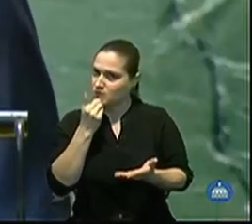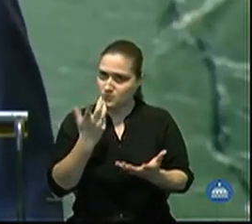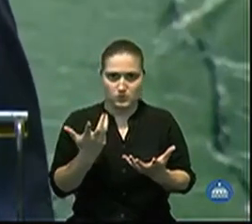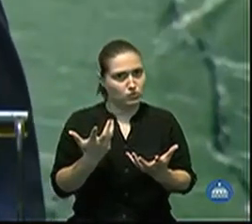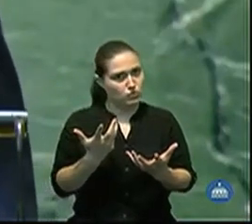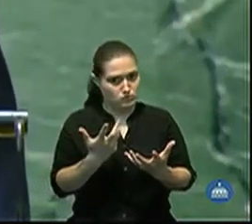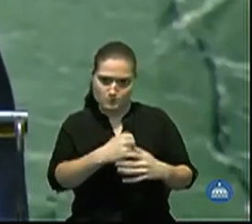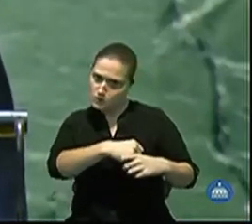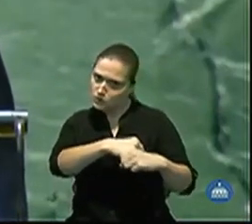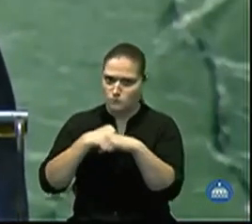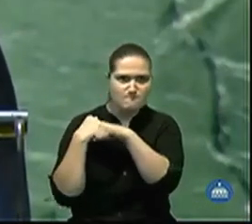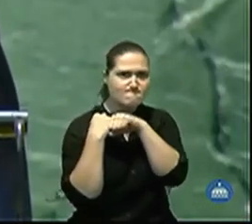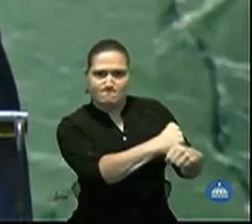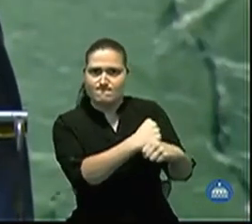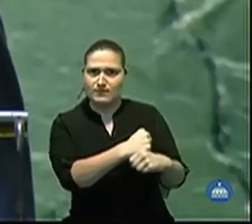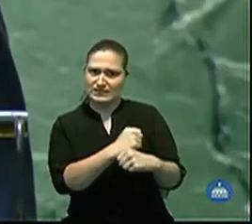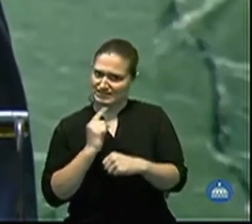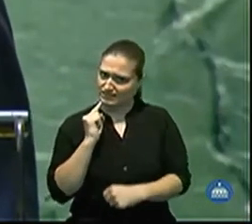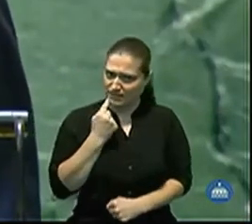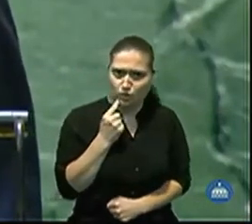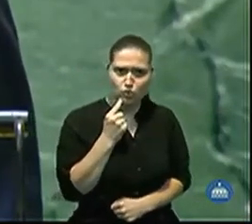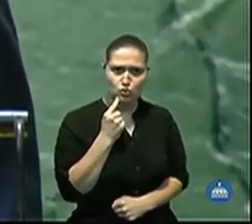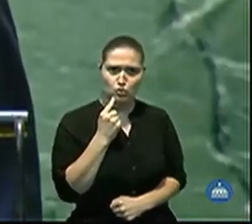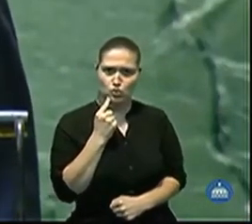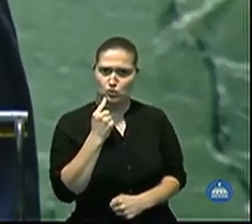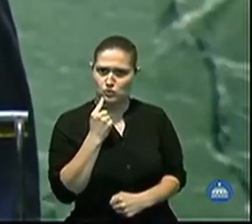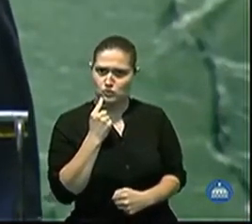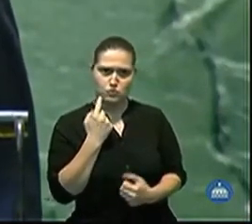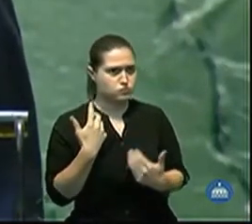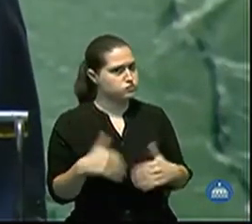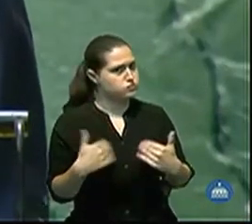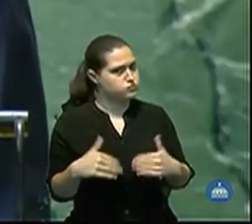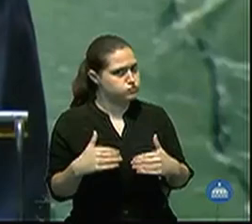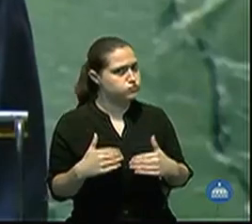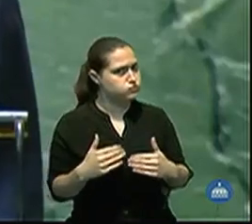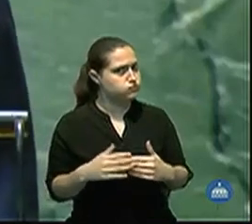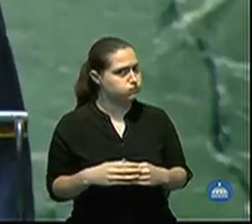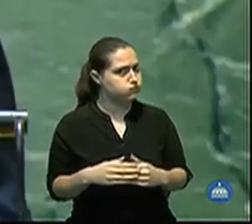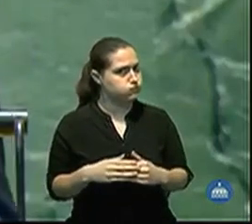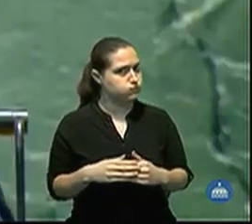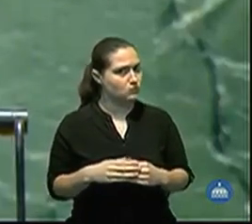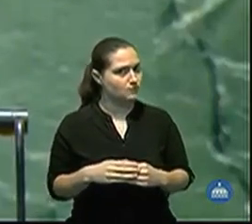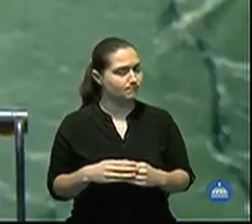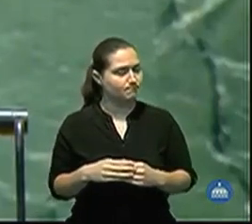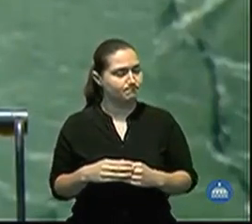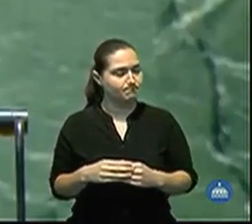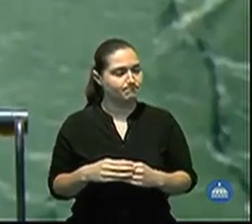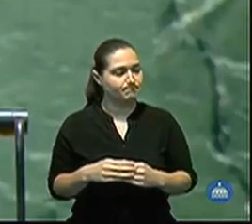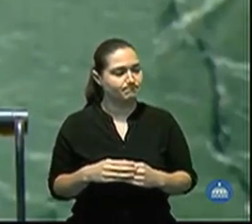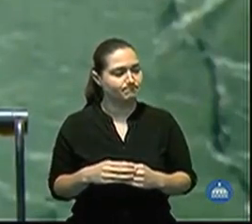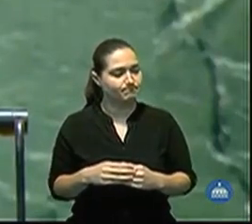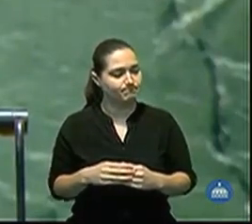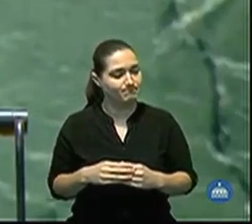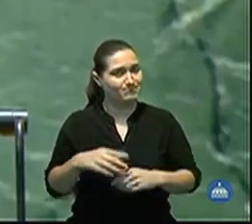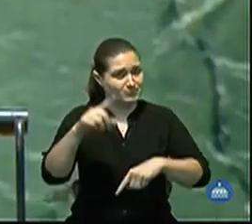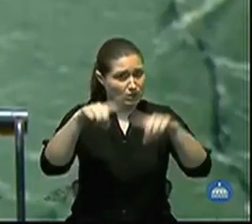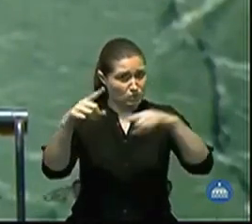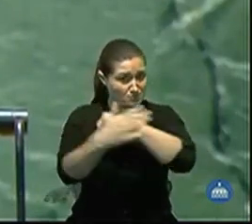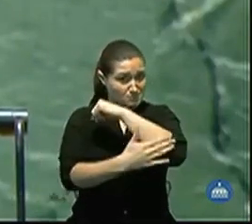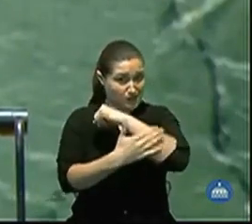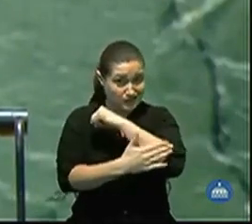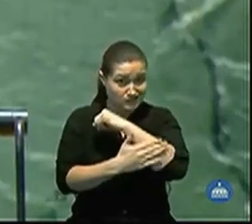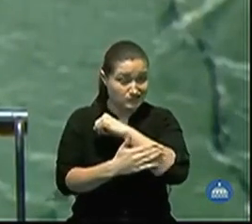nuestra seguridad nacional. Es inaceptable que a estas alturas algunos de los países que han tenido incidencia en la